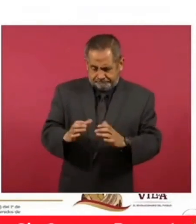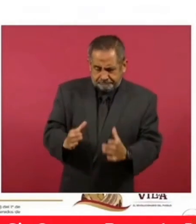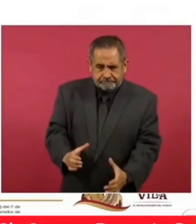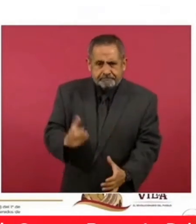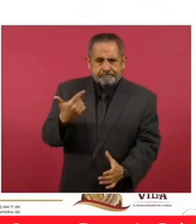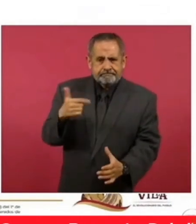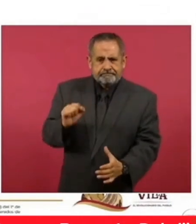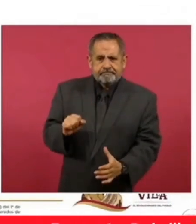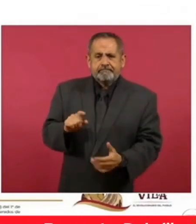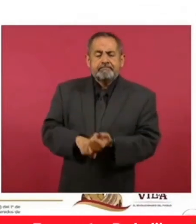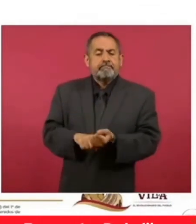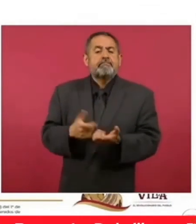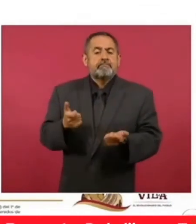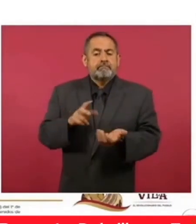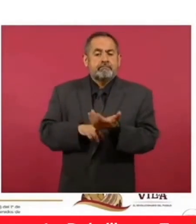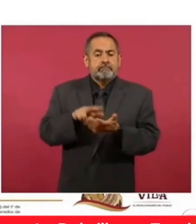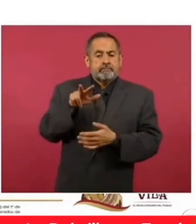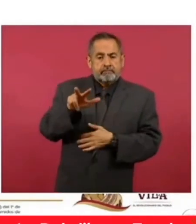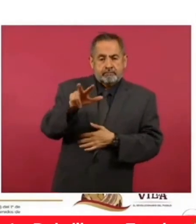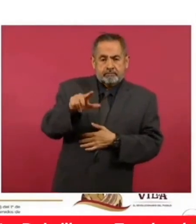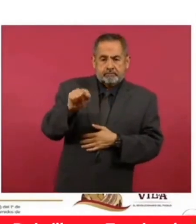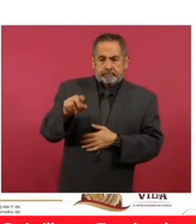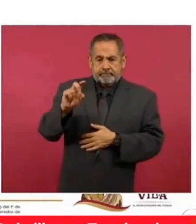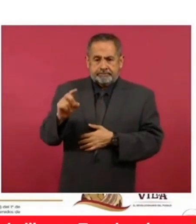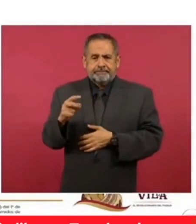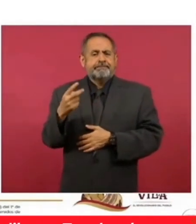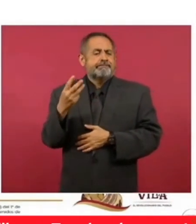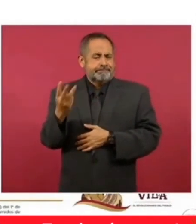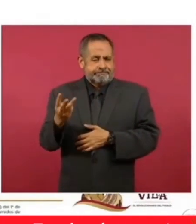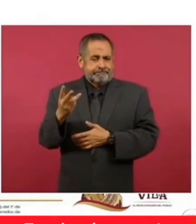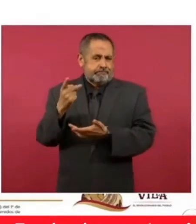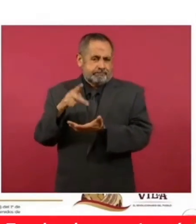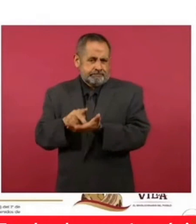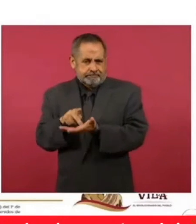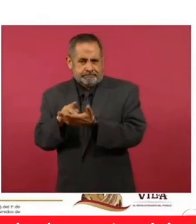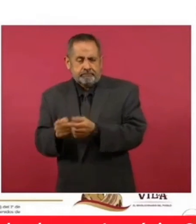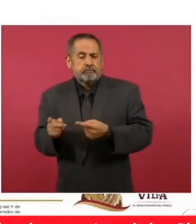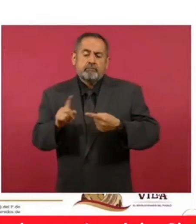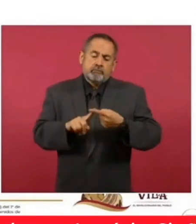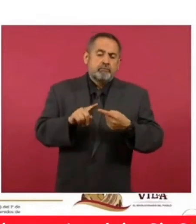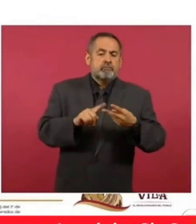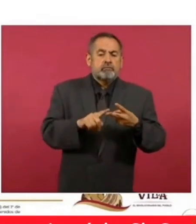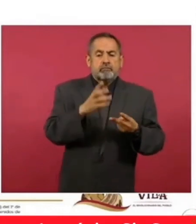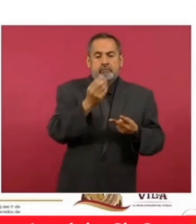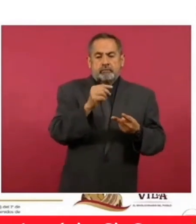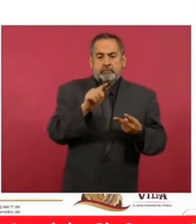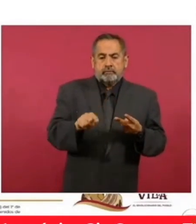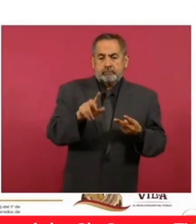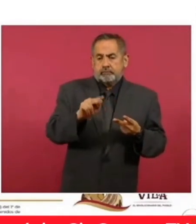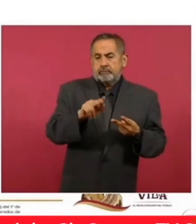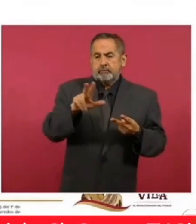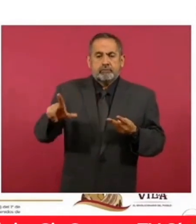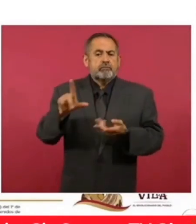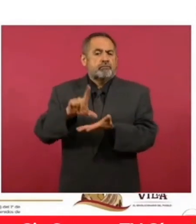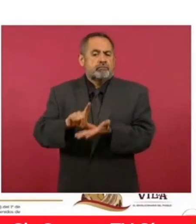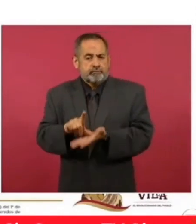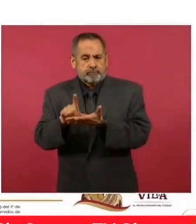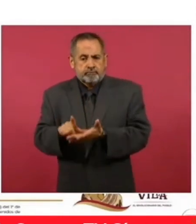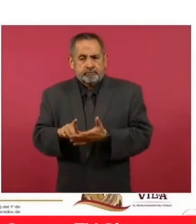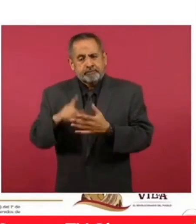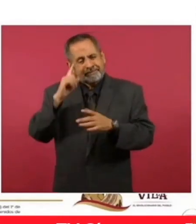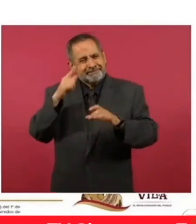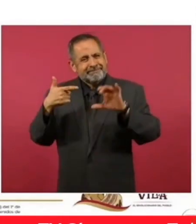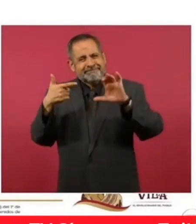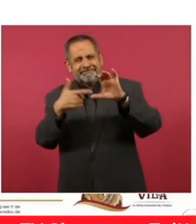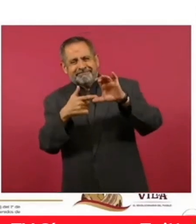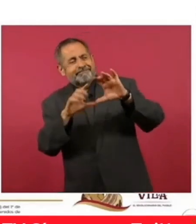fue de 18 pesos con 33 centavos el kilo, y de 9 pesos con 88 centavos el litro para tanques